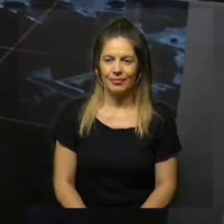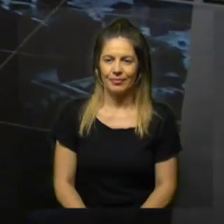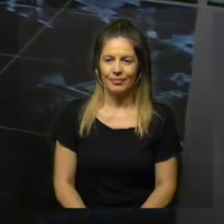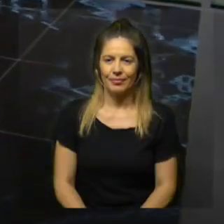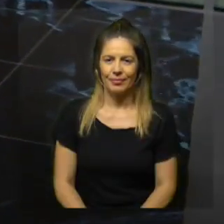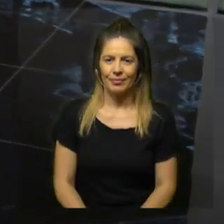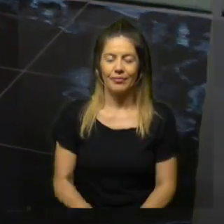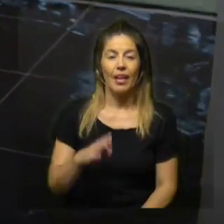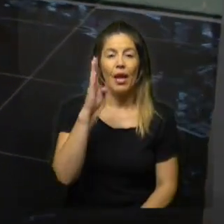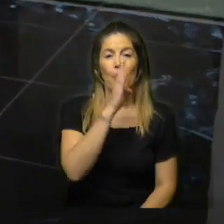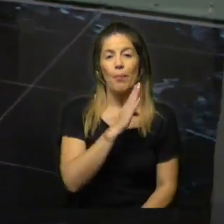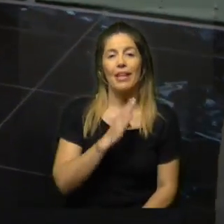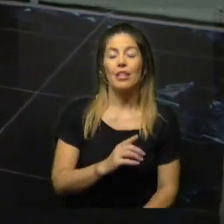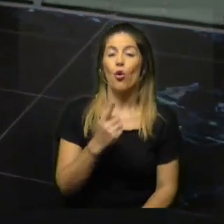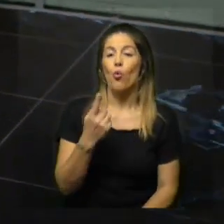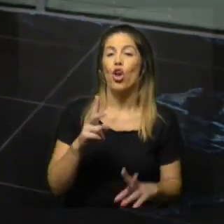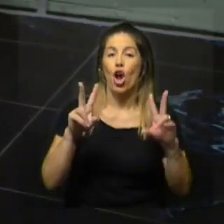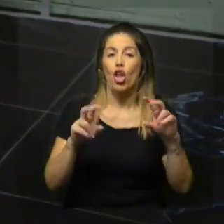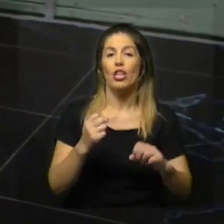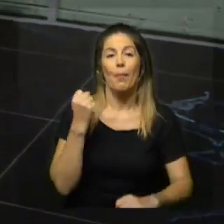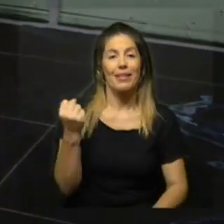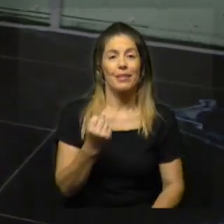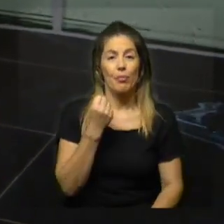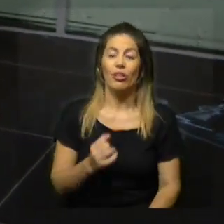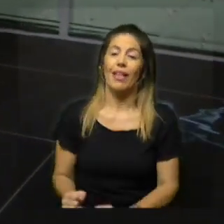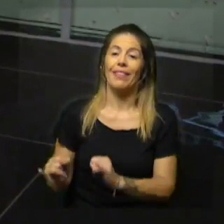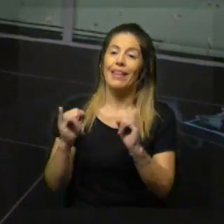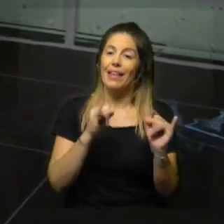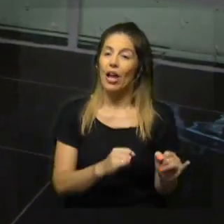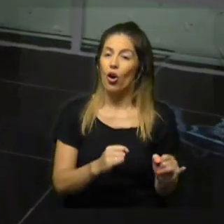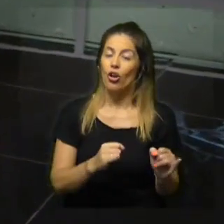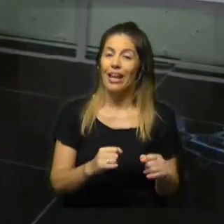Bien, y Brasil es uno de los temas centrales de esta jornada, sobre todo de